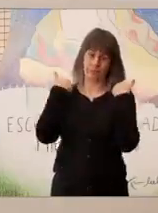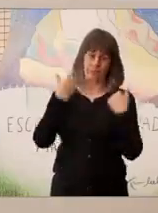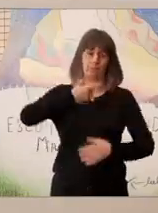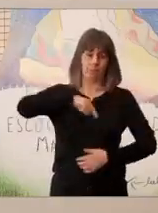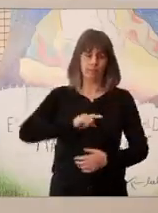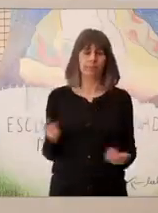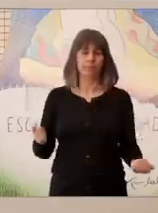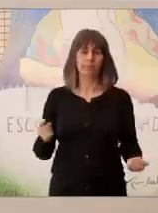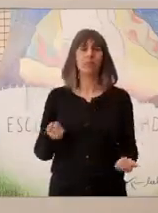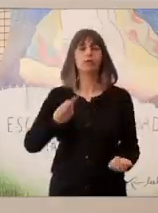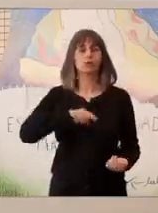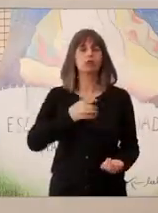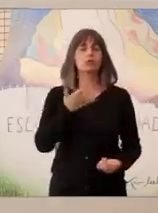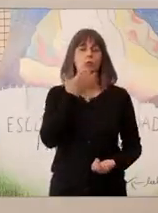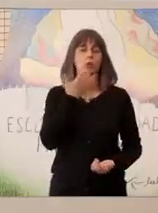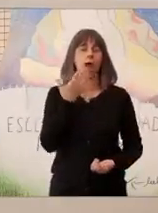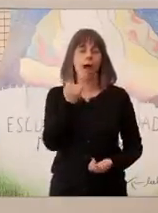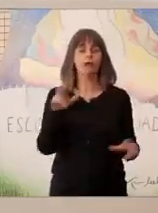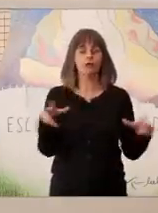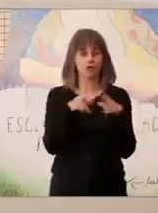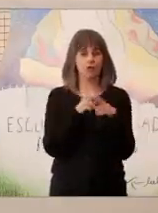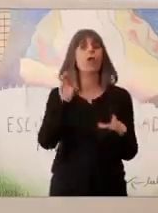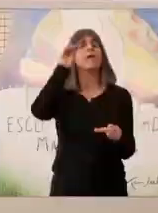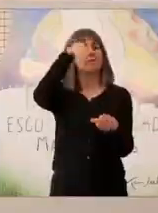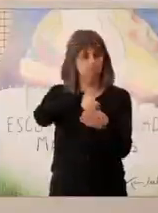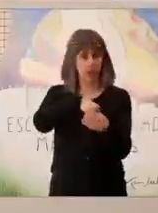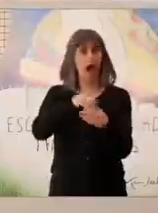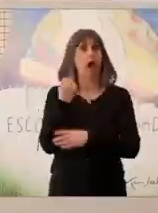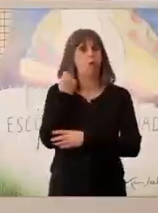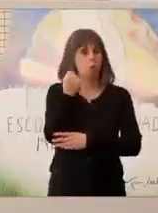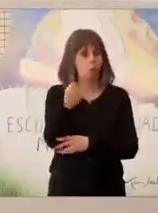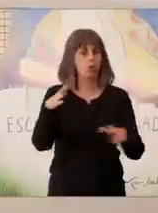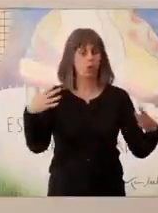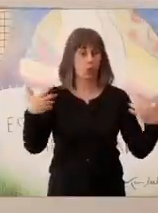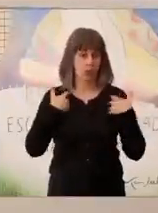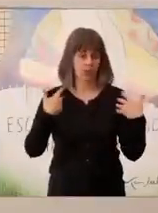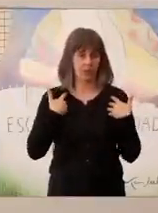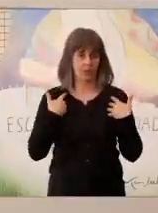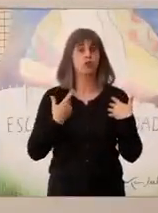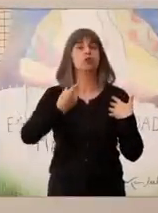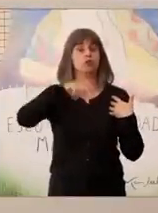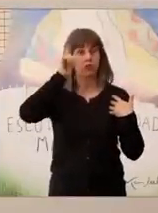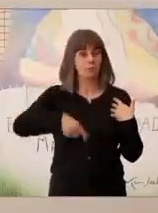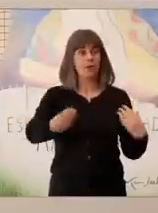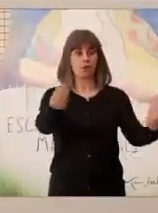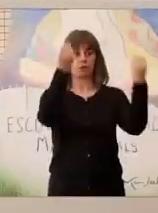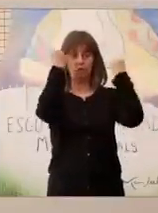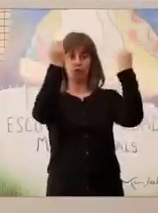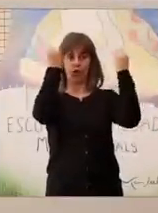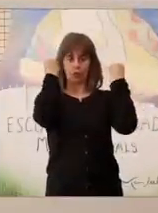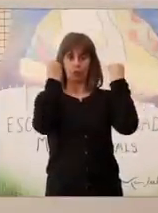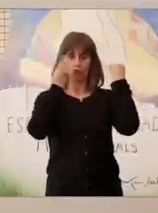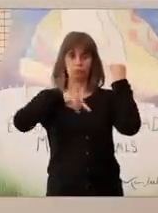una sociedad que se implica y que se pone del lado de las víctimas y nosotros también tenemos una formación y somos capaces de aplicar